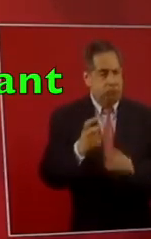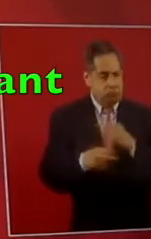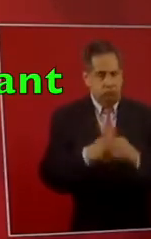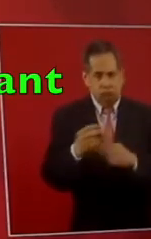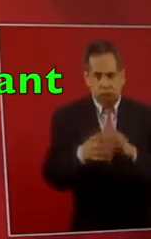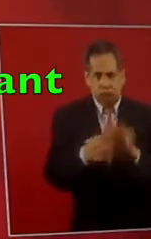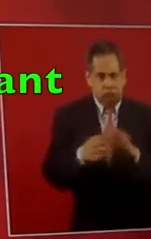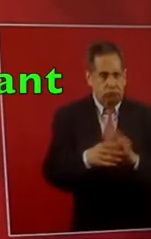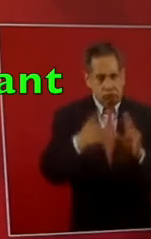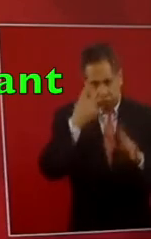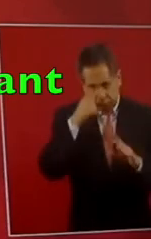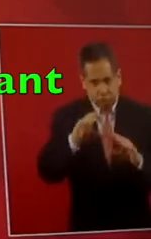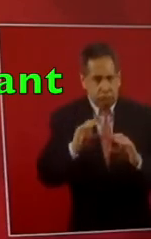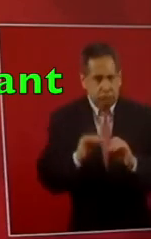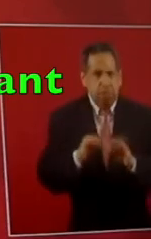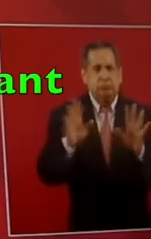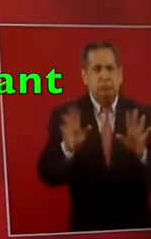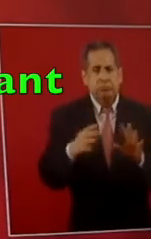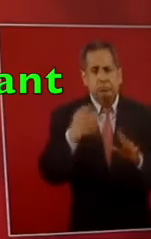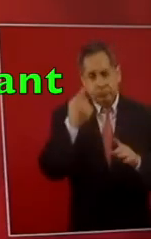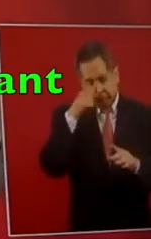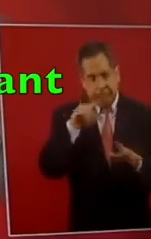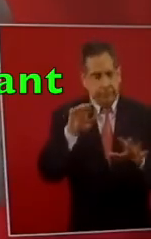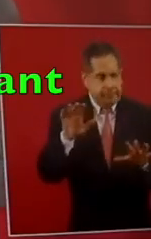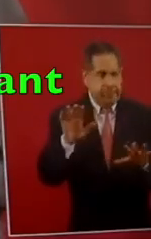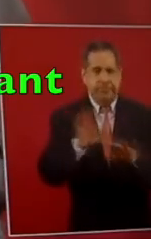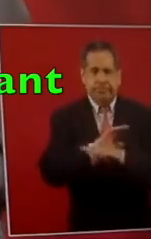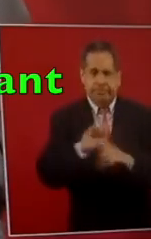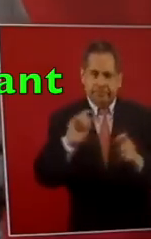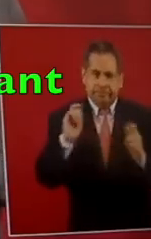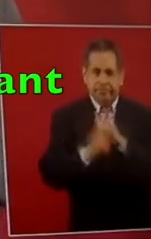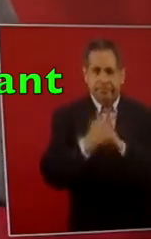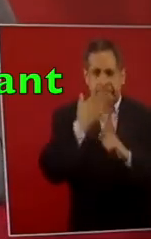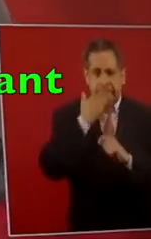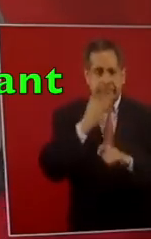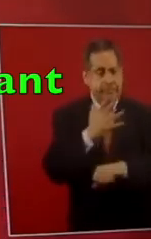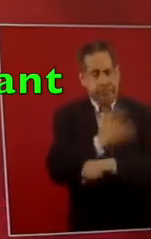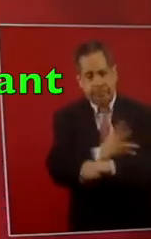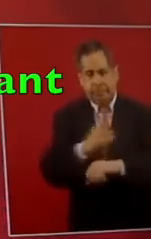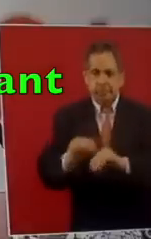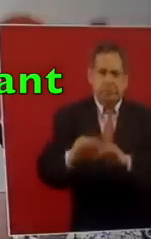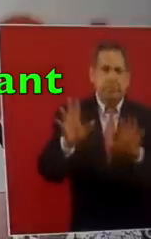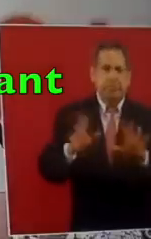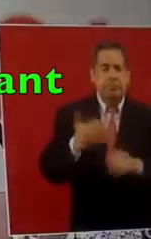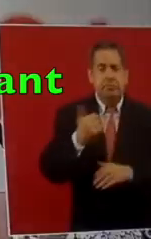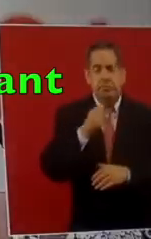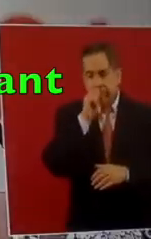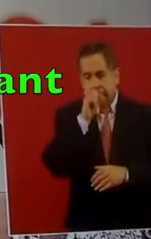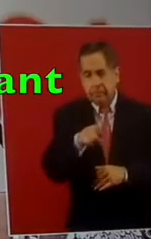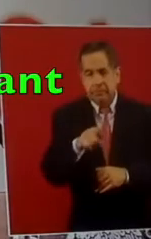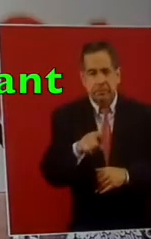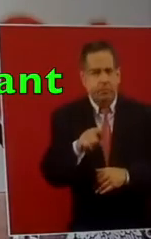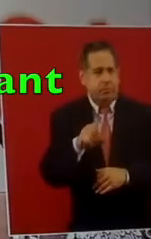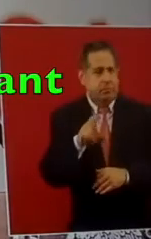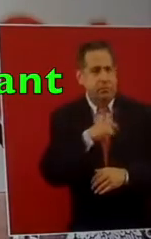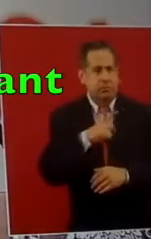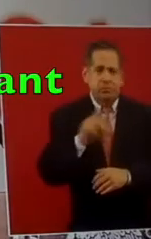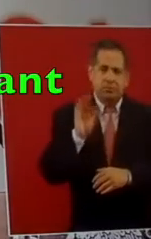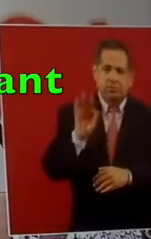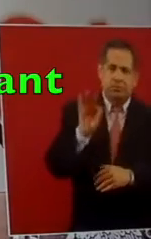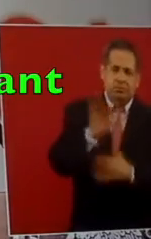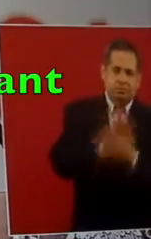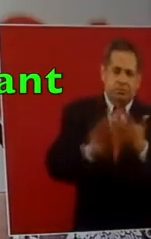delito, donde ya se lucha un poquito por la defensa y los derechos del imputado. Estos van creciendo después